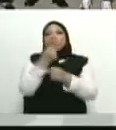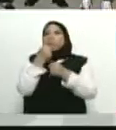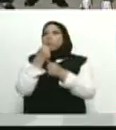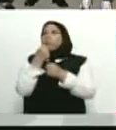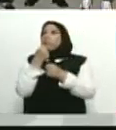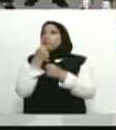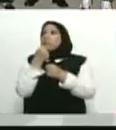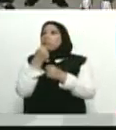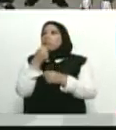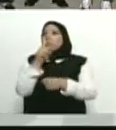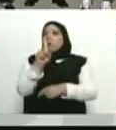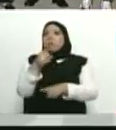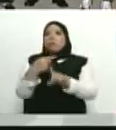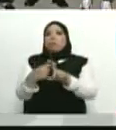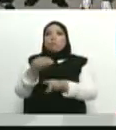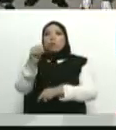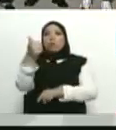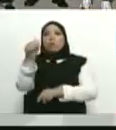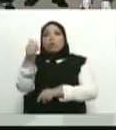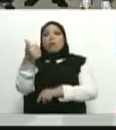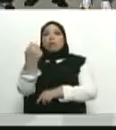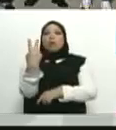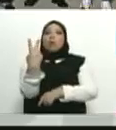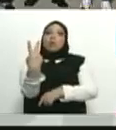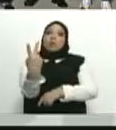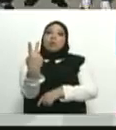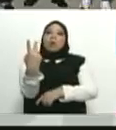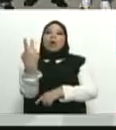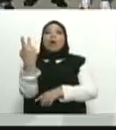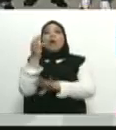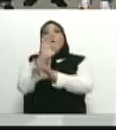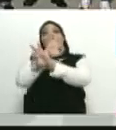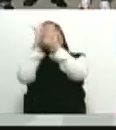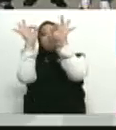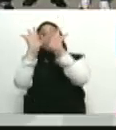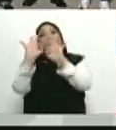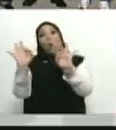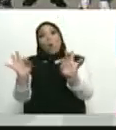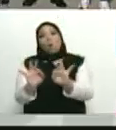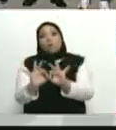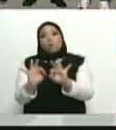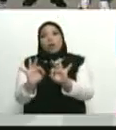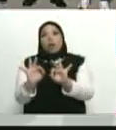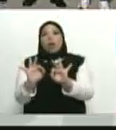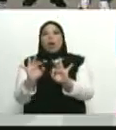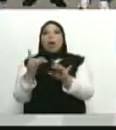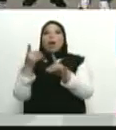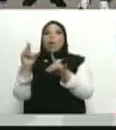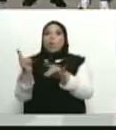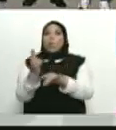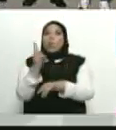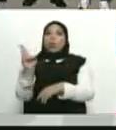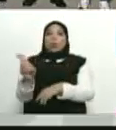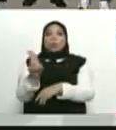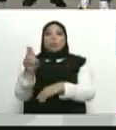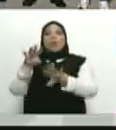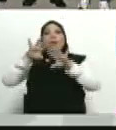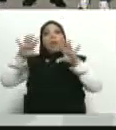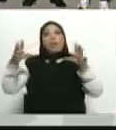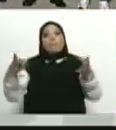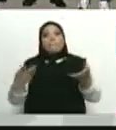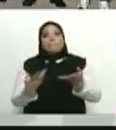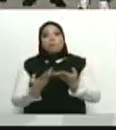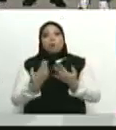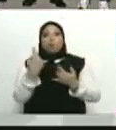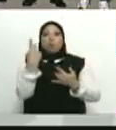base con el 1x10. Dos instrumentos maravillosos, únicos en el mundo, únicos. Solo existen en Venezuela esos